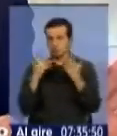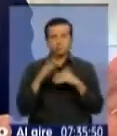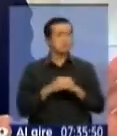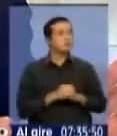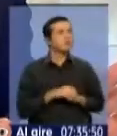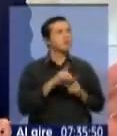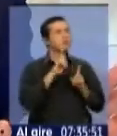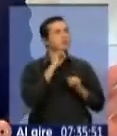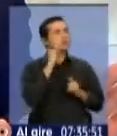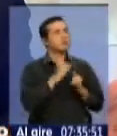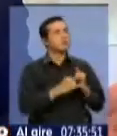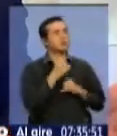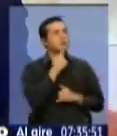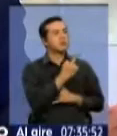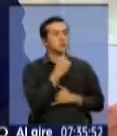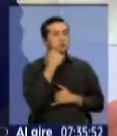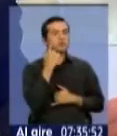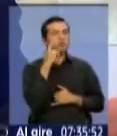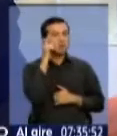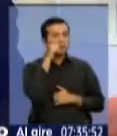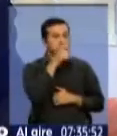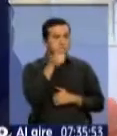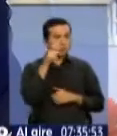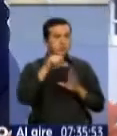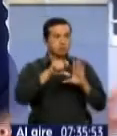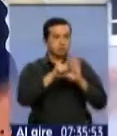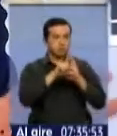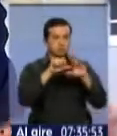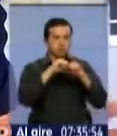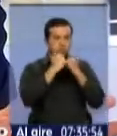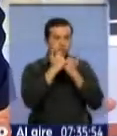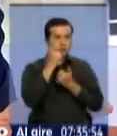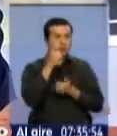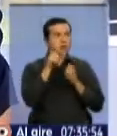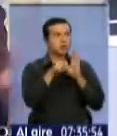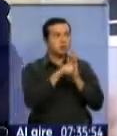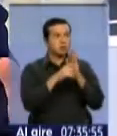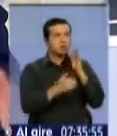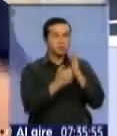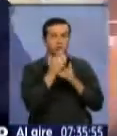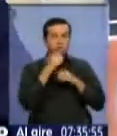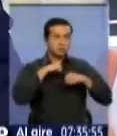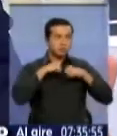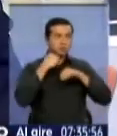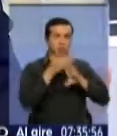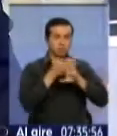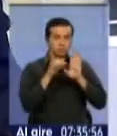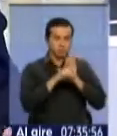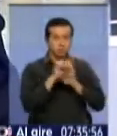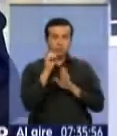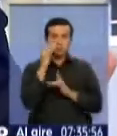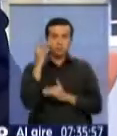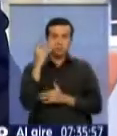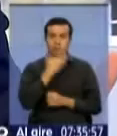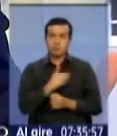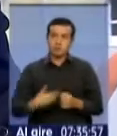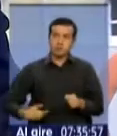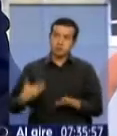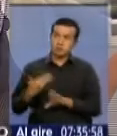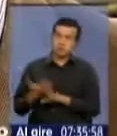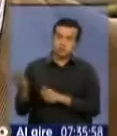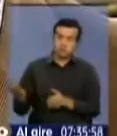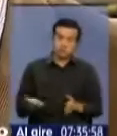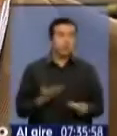termino. Me dicen, nosotros vamos a legislar. ¿Legislar qué significa? ¿Ser proactivo y proponer leyes o esperar que el Ejecutivo se las envíe?